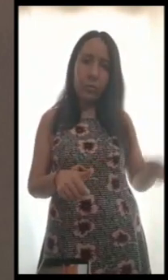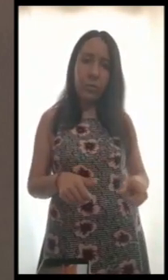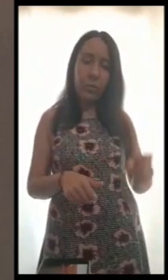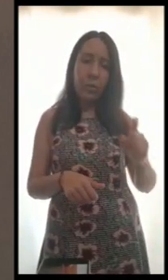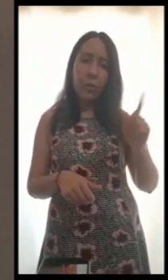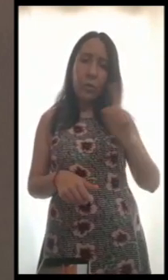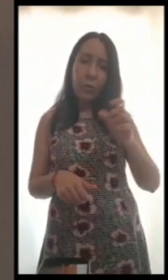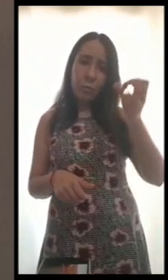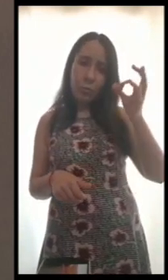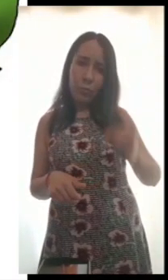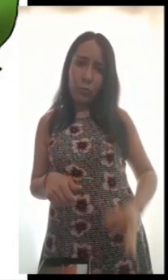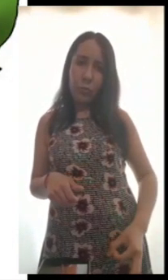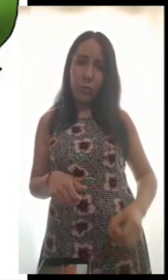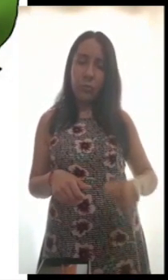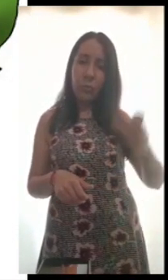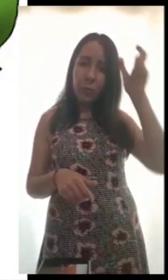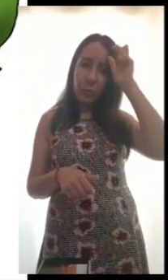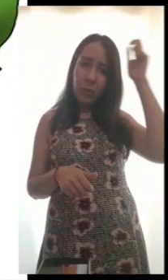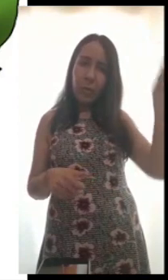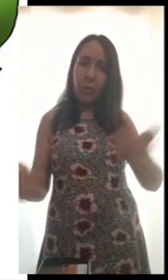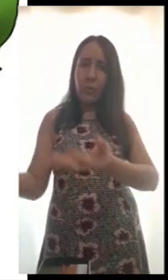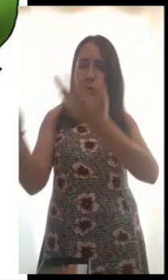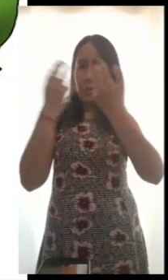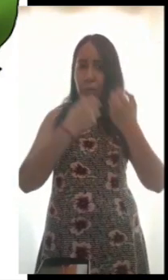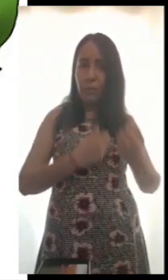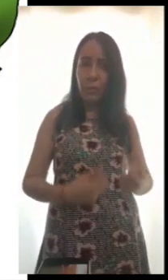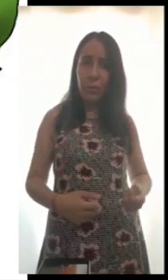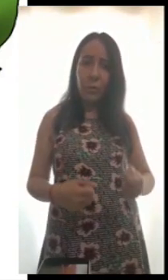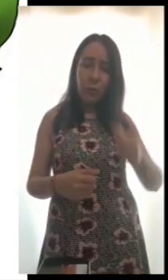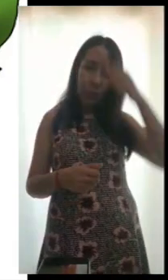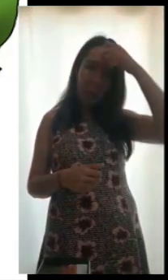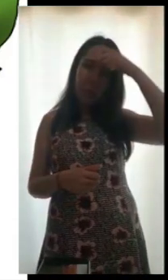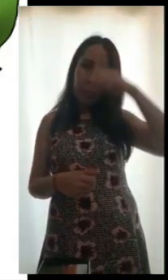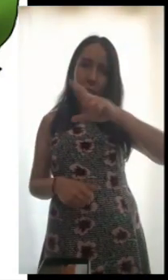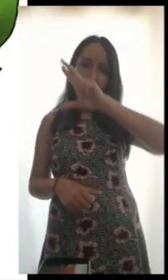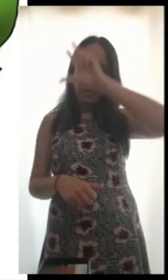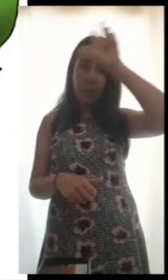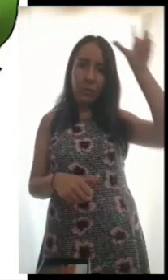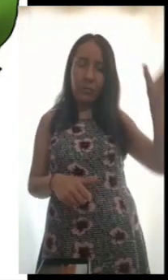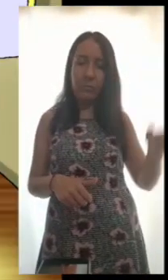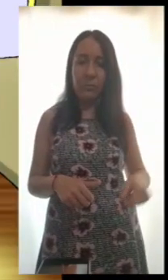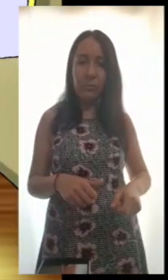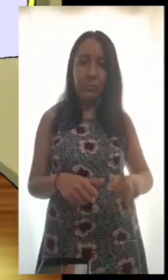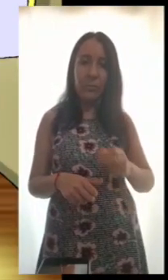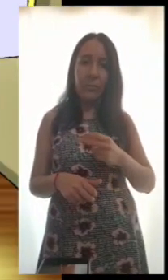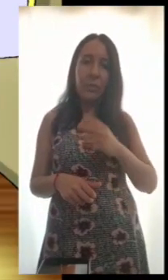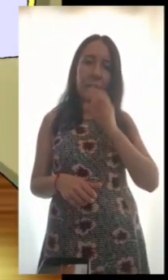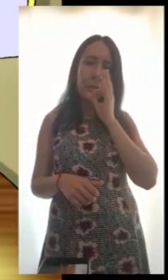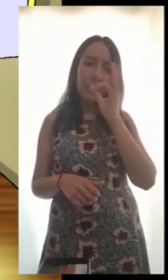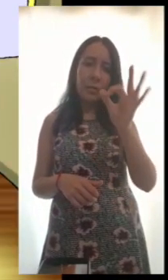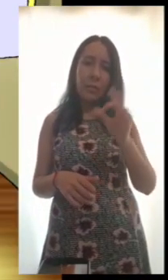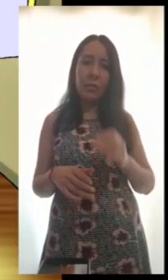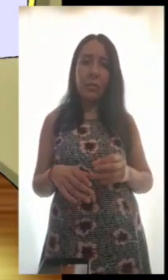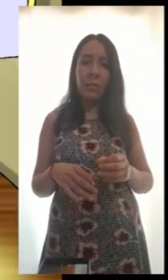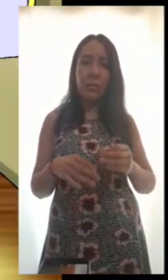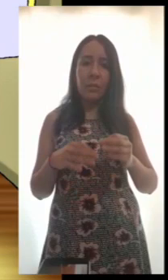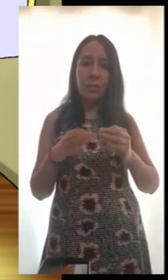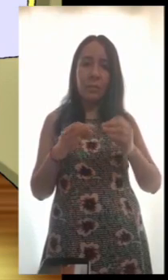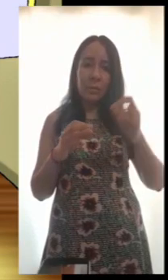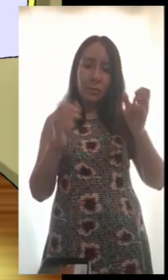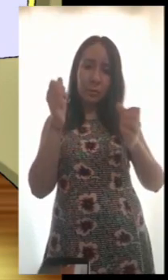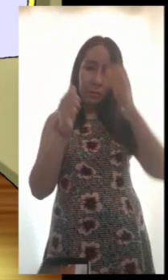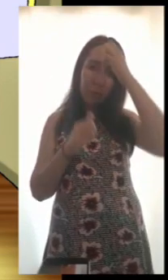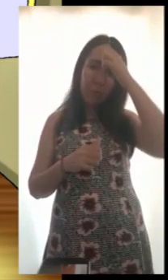considerados impuros. Por el pecado habían recibido un castigo divino. Es decir, estaban condenados por todos